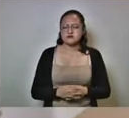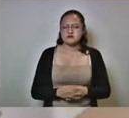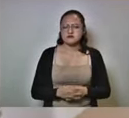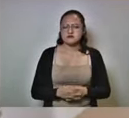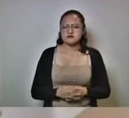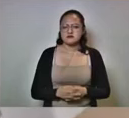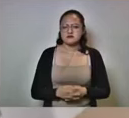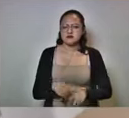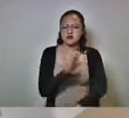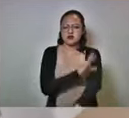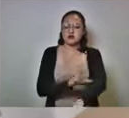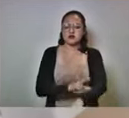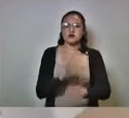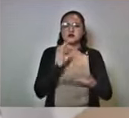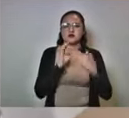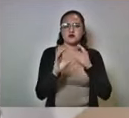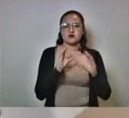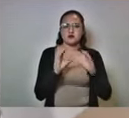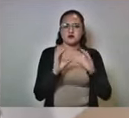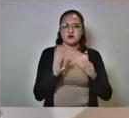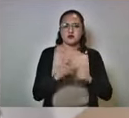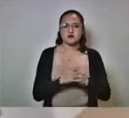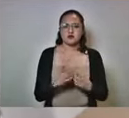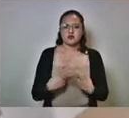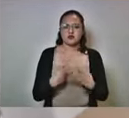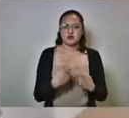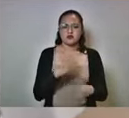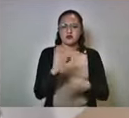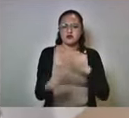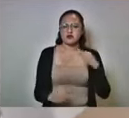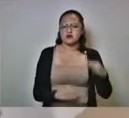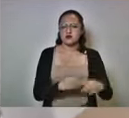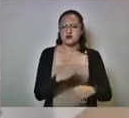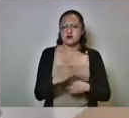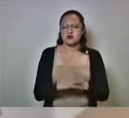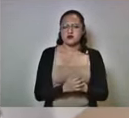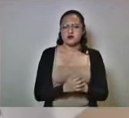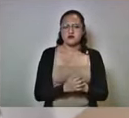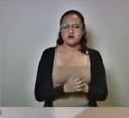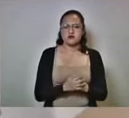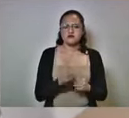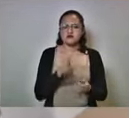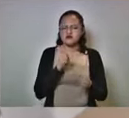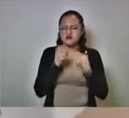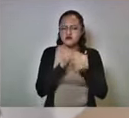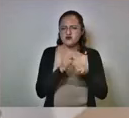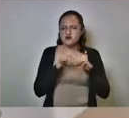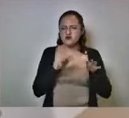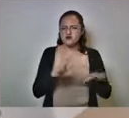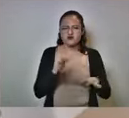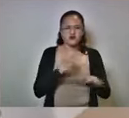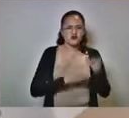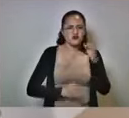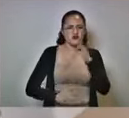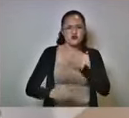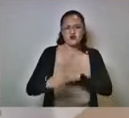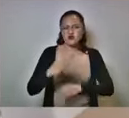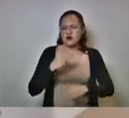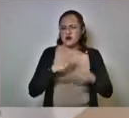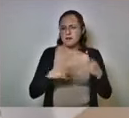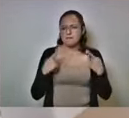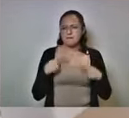La coordinación de comunicación entregó todos los boletines, ¿verdad? Todos los boletines